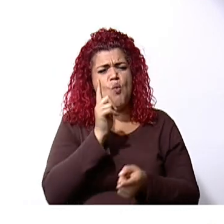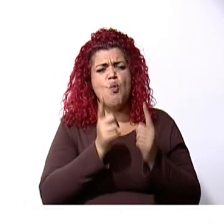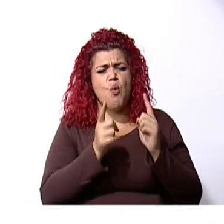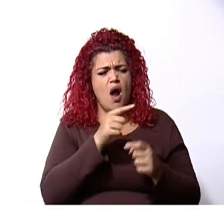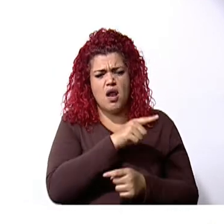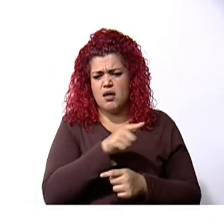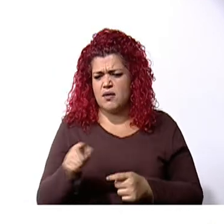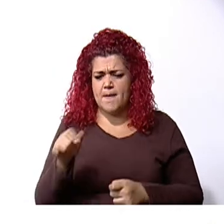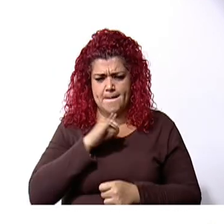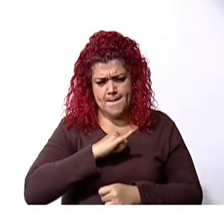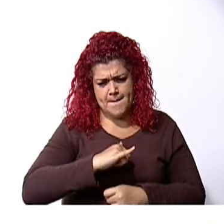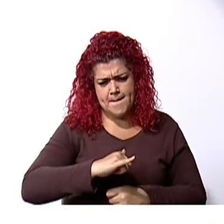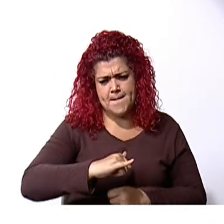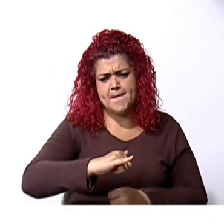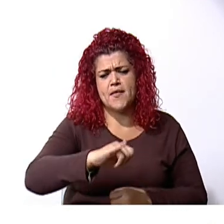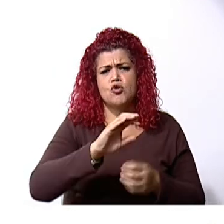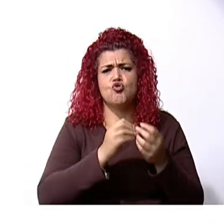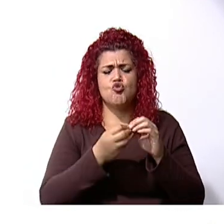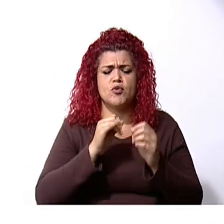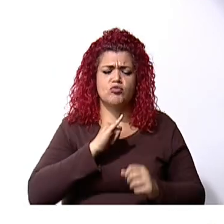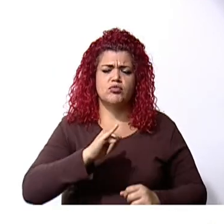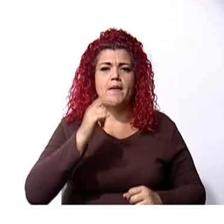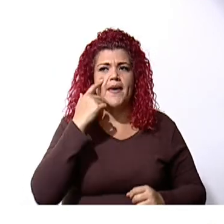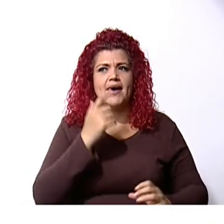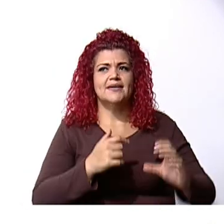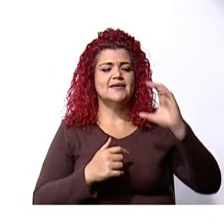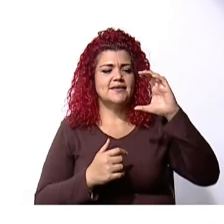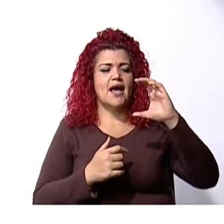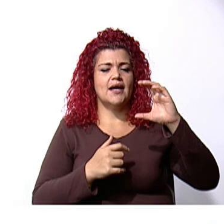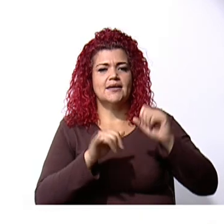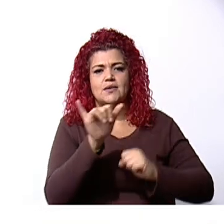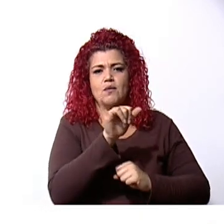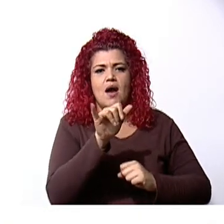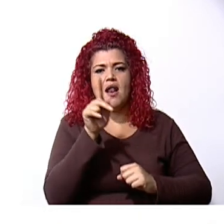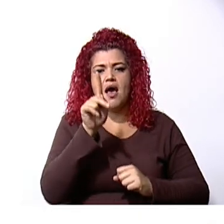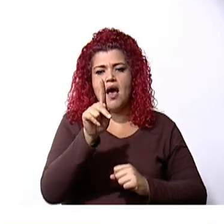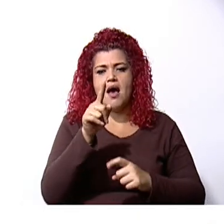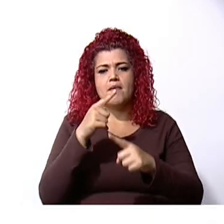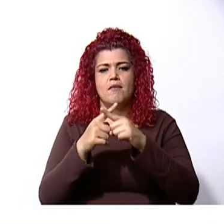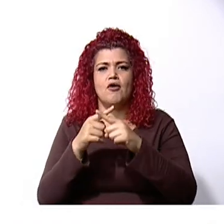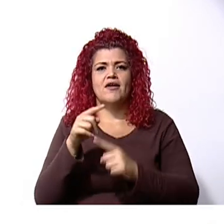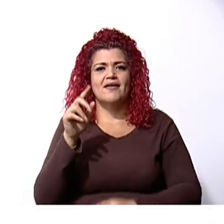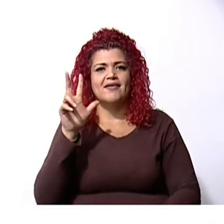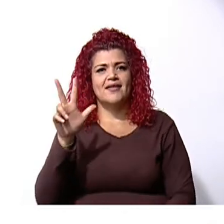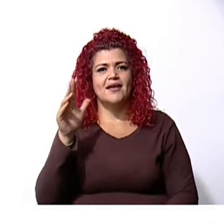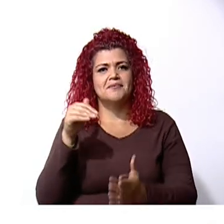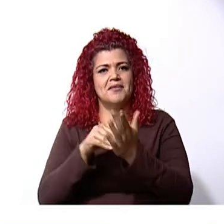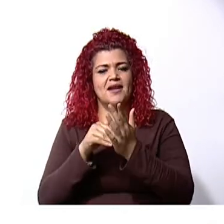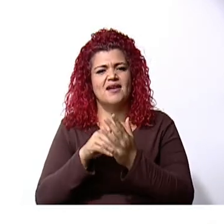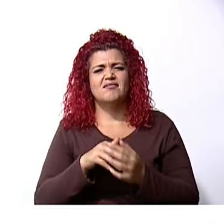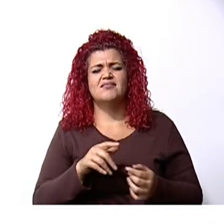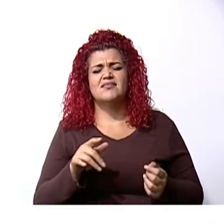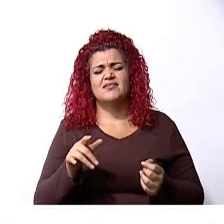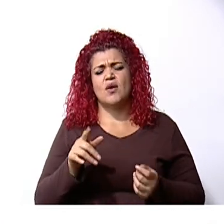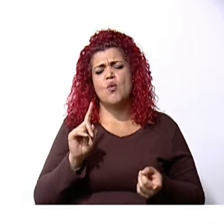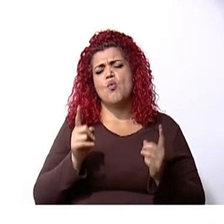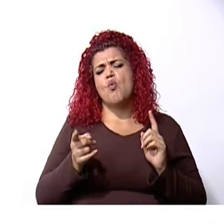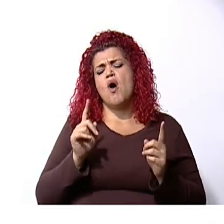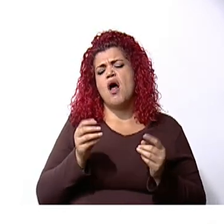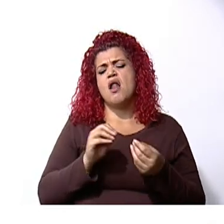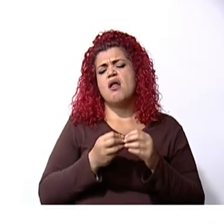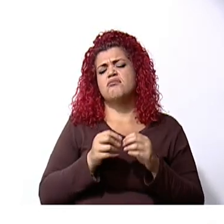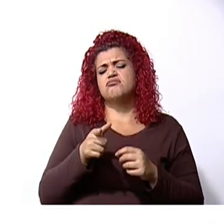esa fórmula? C es igual a K por 3000. ¿Cuál es la cantidad, en este caso, cuál es la